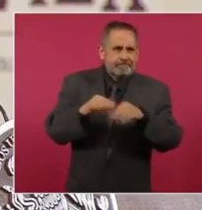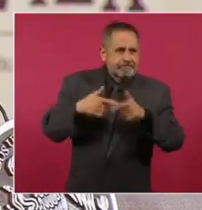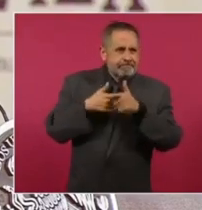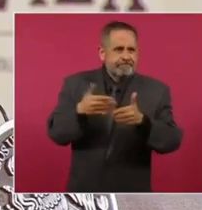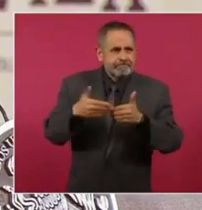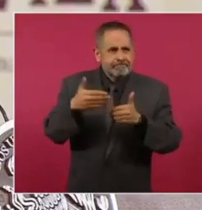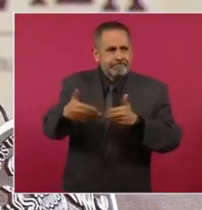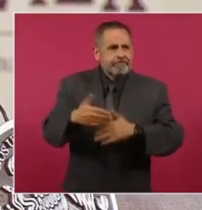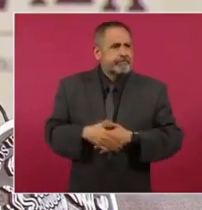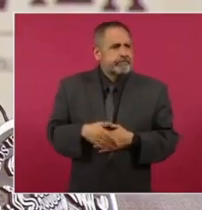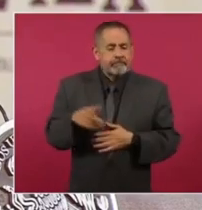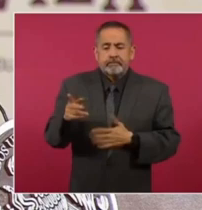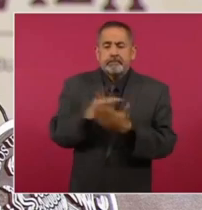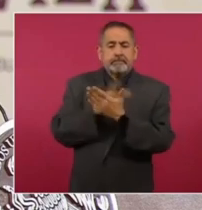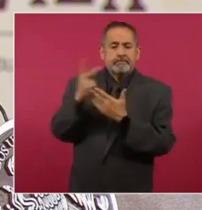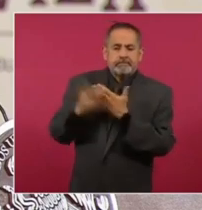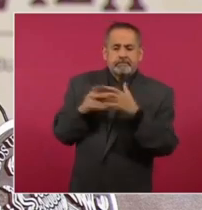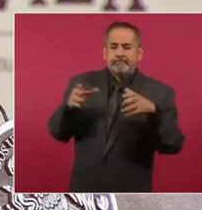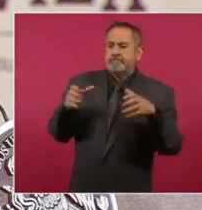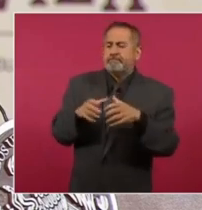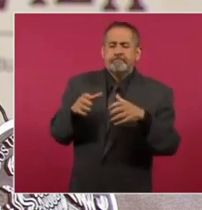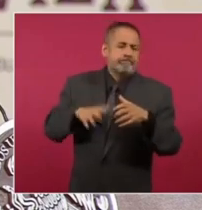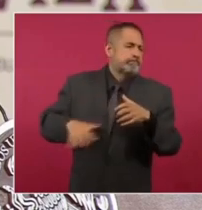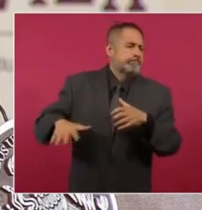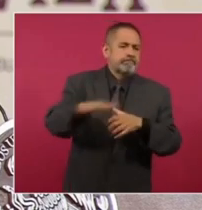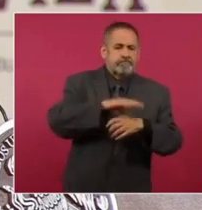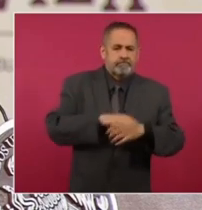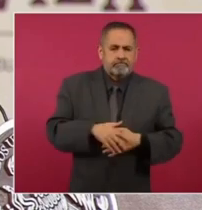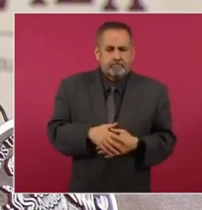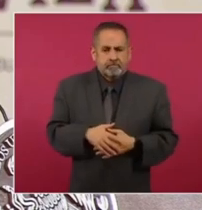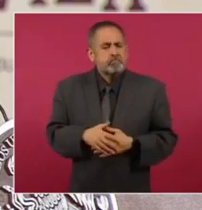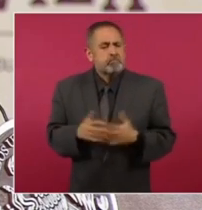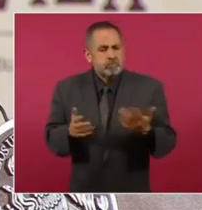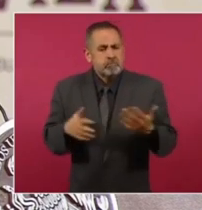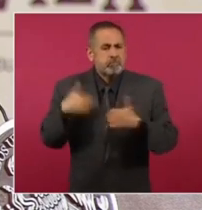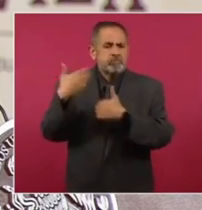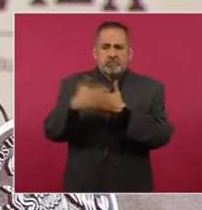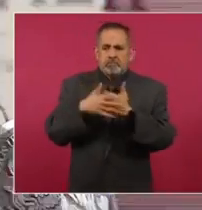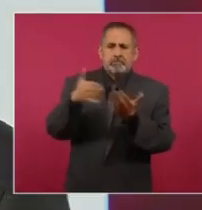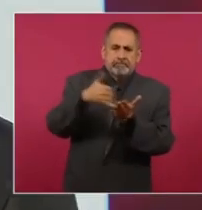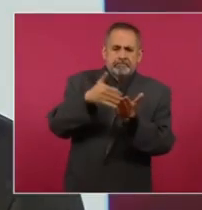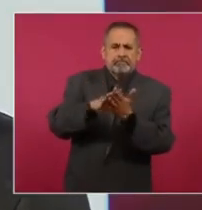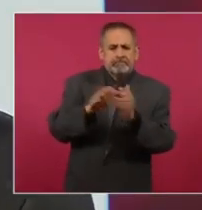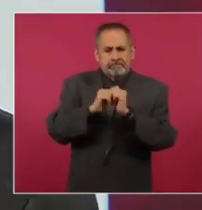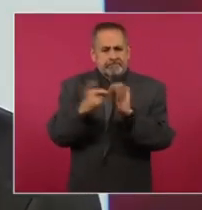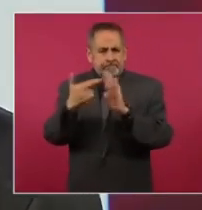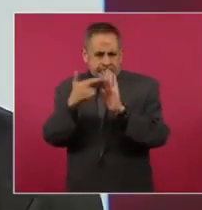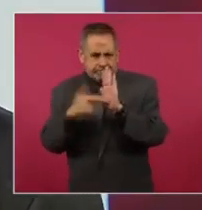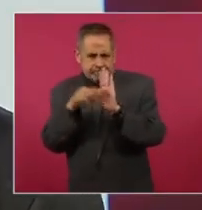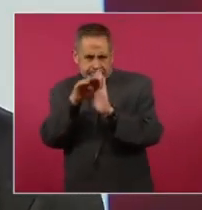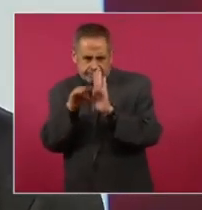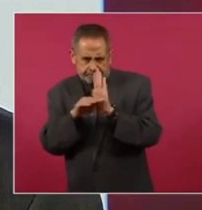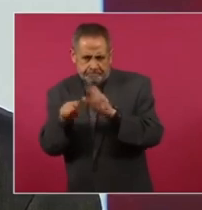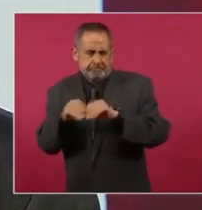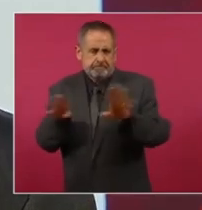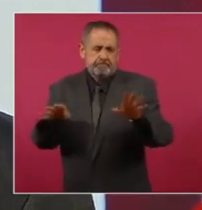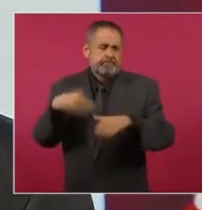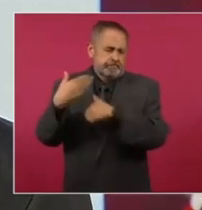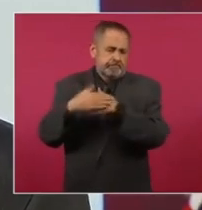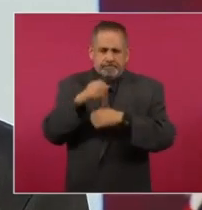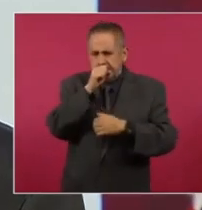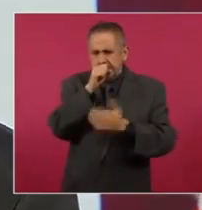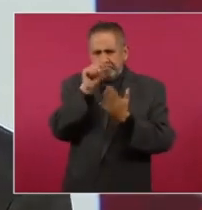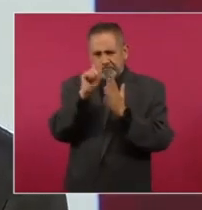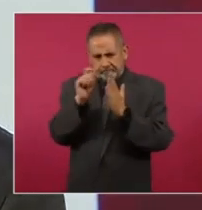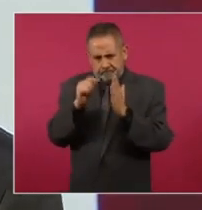regular en el programa de vacunación universal. En su momento se harán públicas las especificaciones técnicas. Y lo